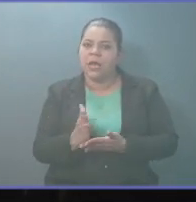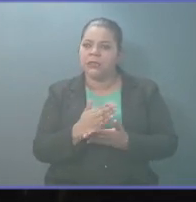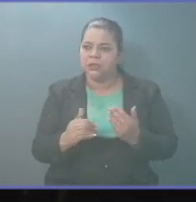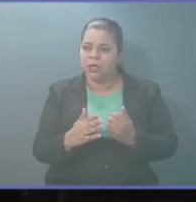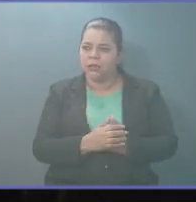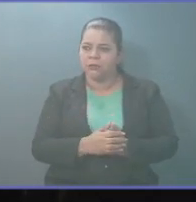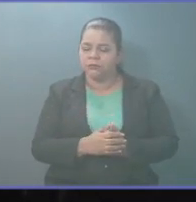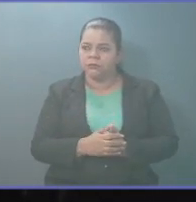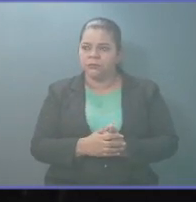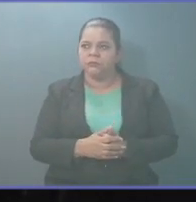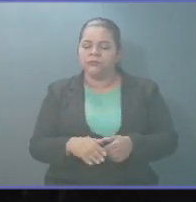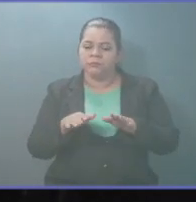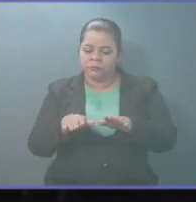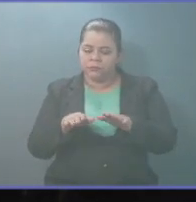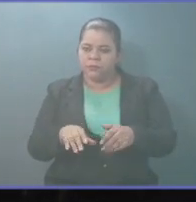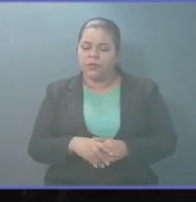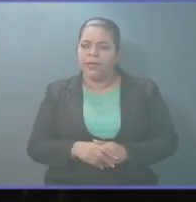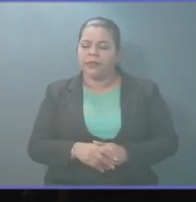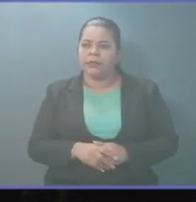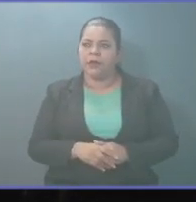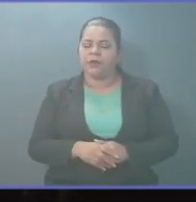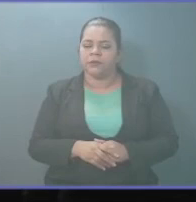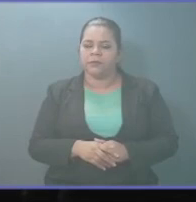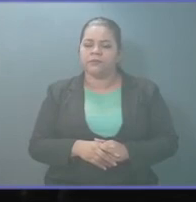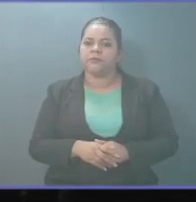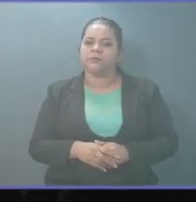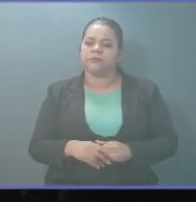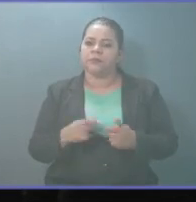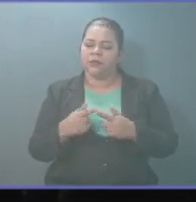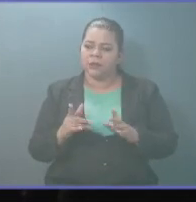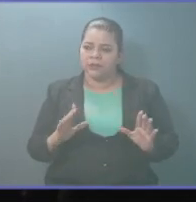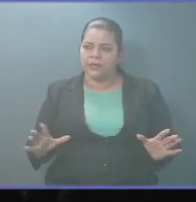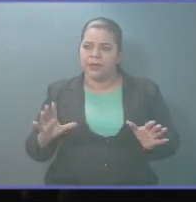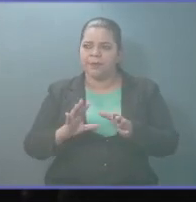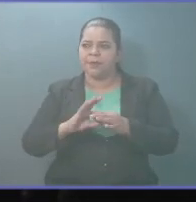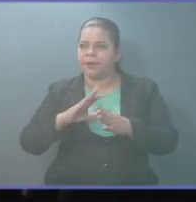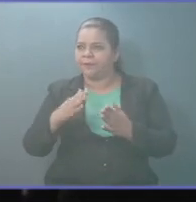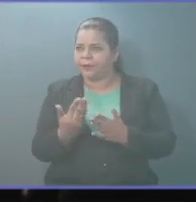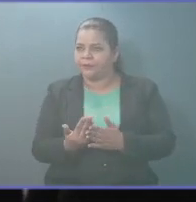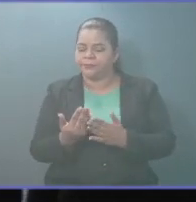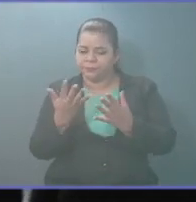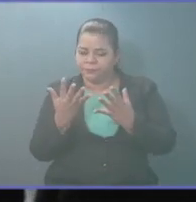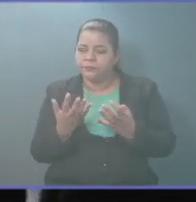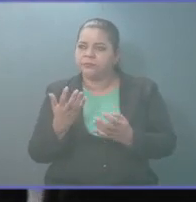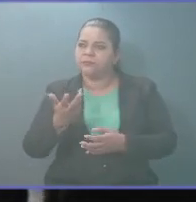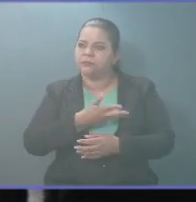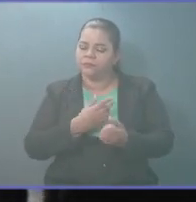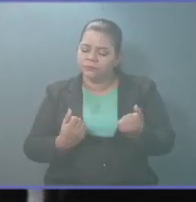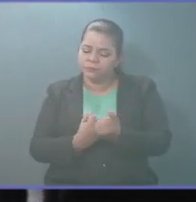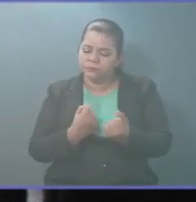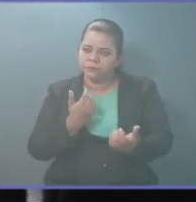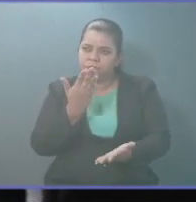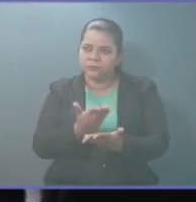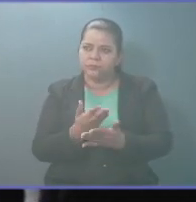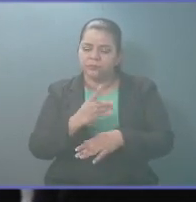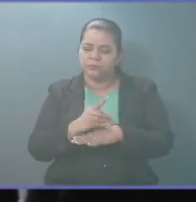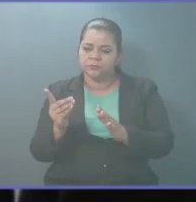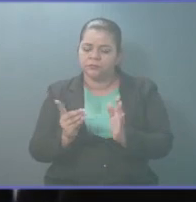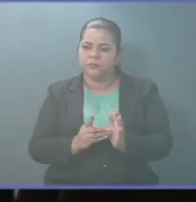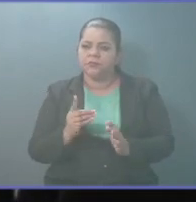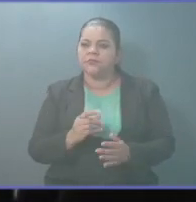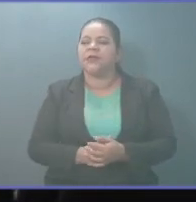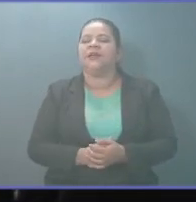plazos de implementación y de eficacia, entonces estamos cayendo en aquel pecado de políticos buenos para